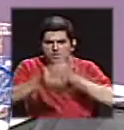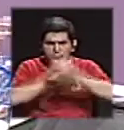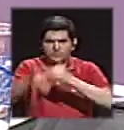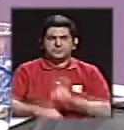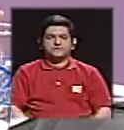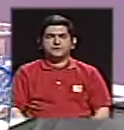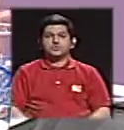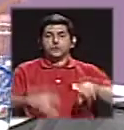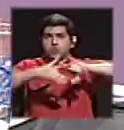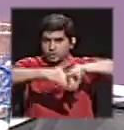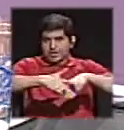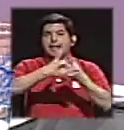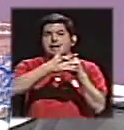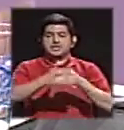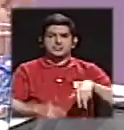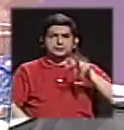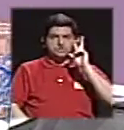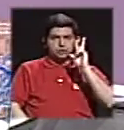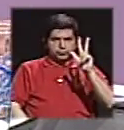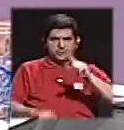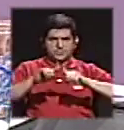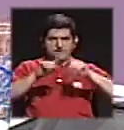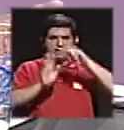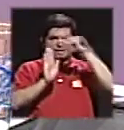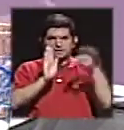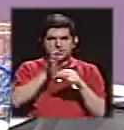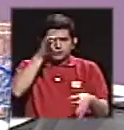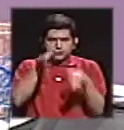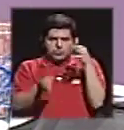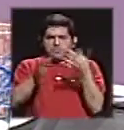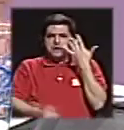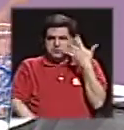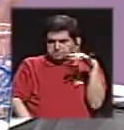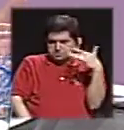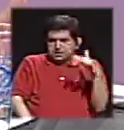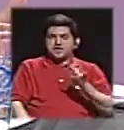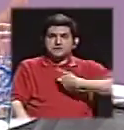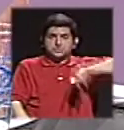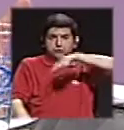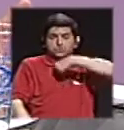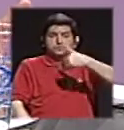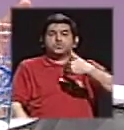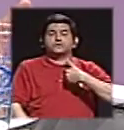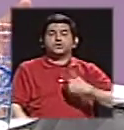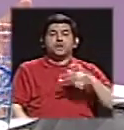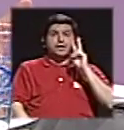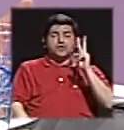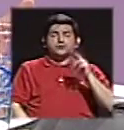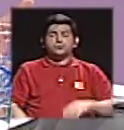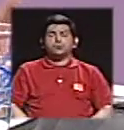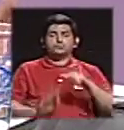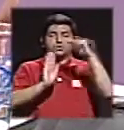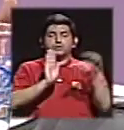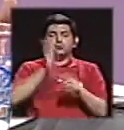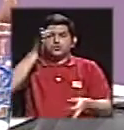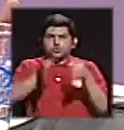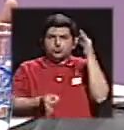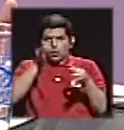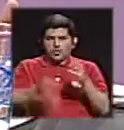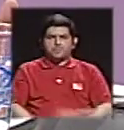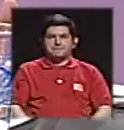como partiendo de tres marcos jurídicos que eran más o menos similares, llegamos a dos marcos jurídicos donde